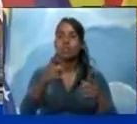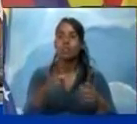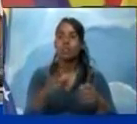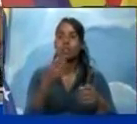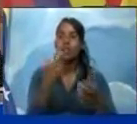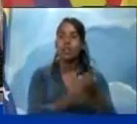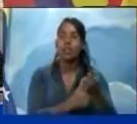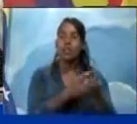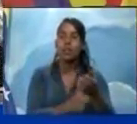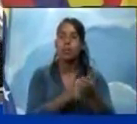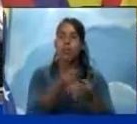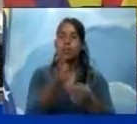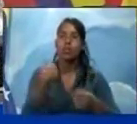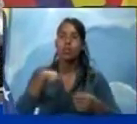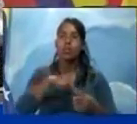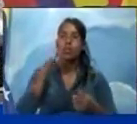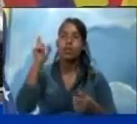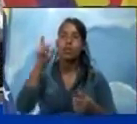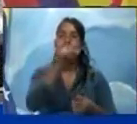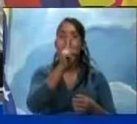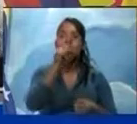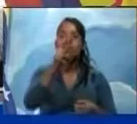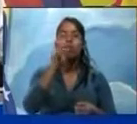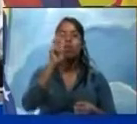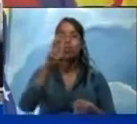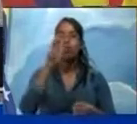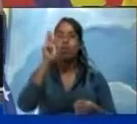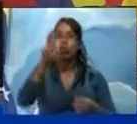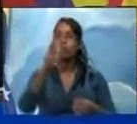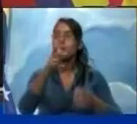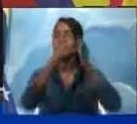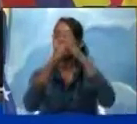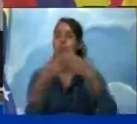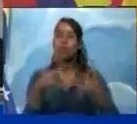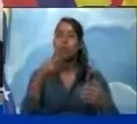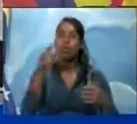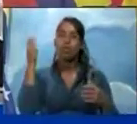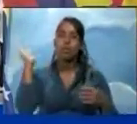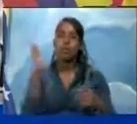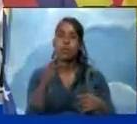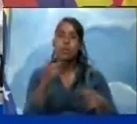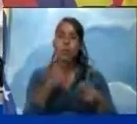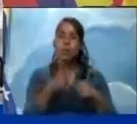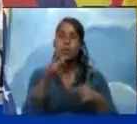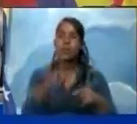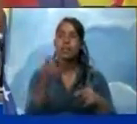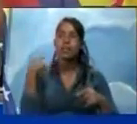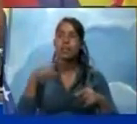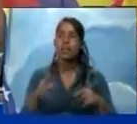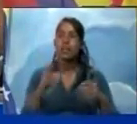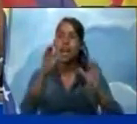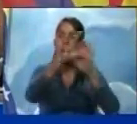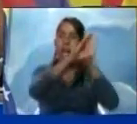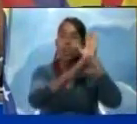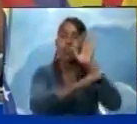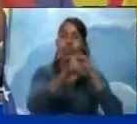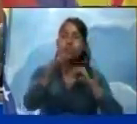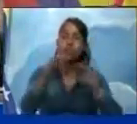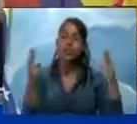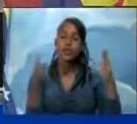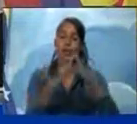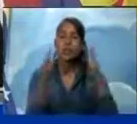El hermano Carlos Campaña nos enseña una, dos, tres palabras cuando viene, pero ahí tienes el curso en tu